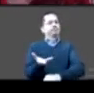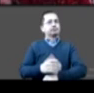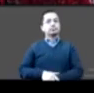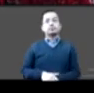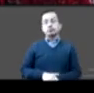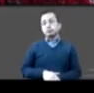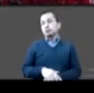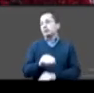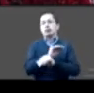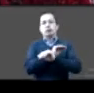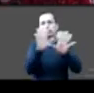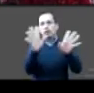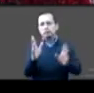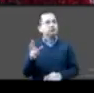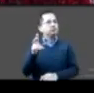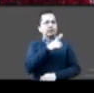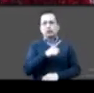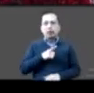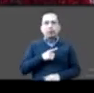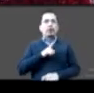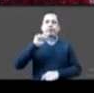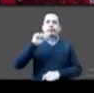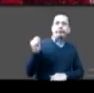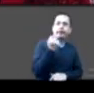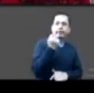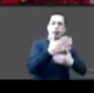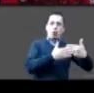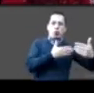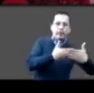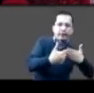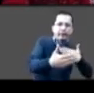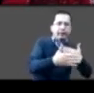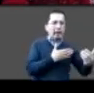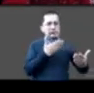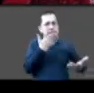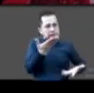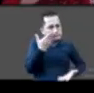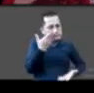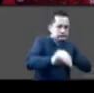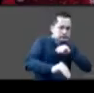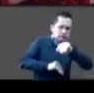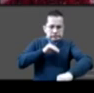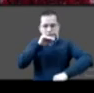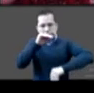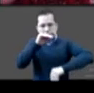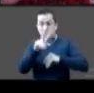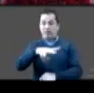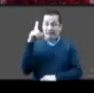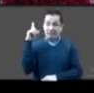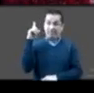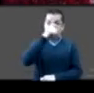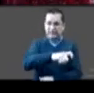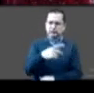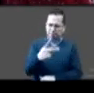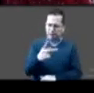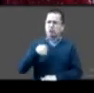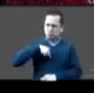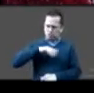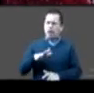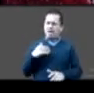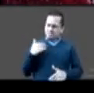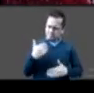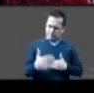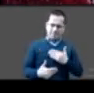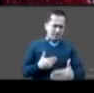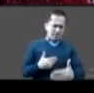camino tecnológico muy, muy, muy complicado, pero lo estamos terminando ya todo lo que